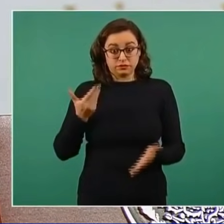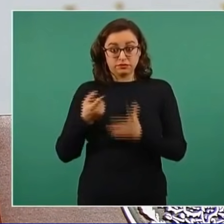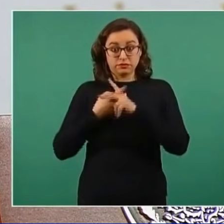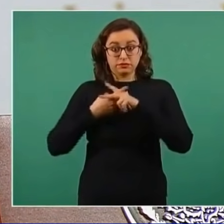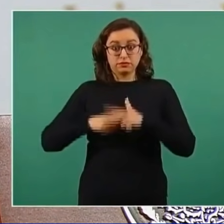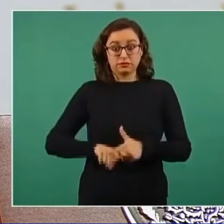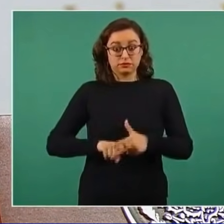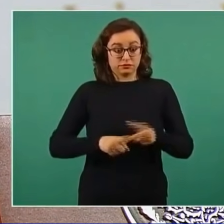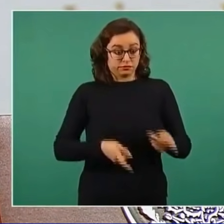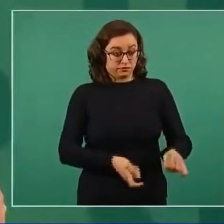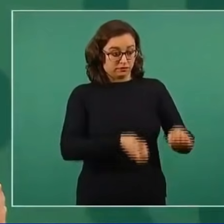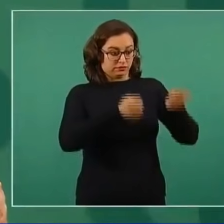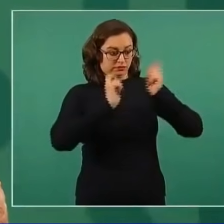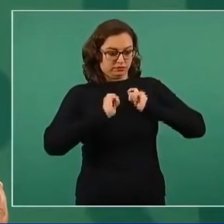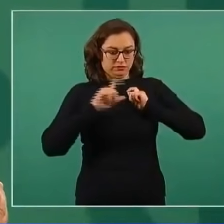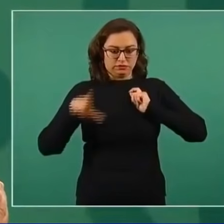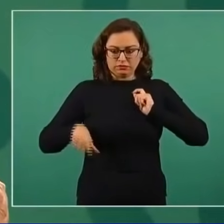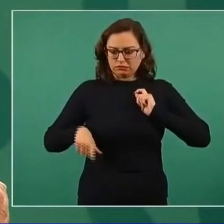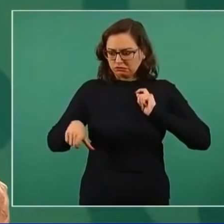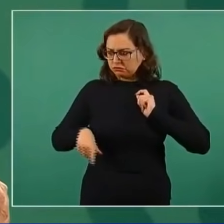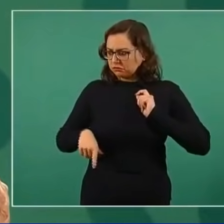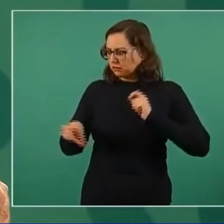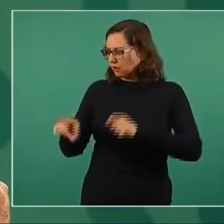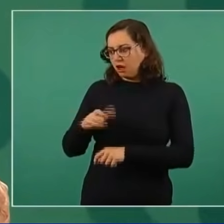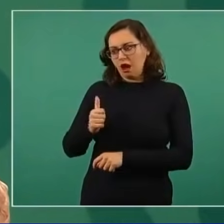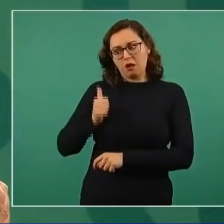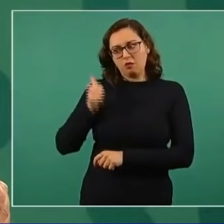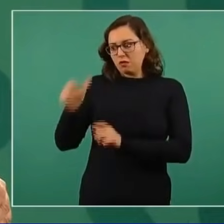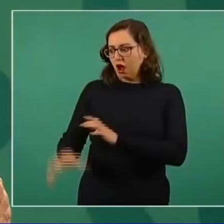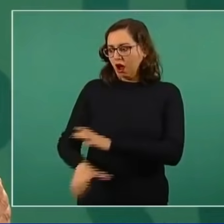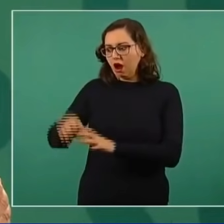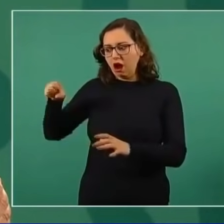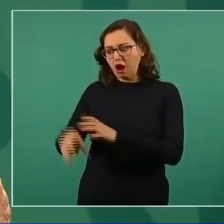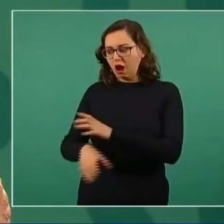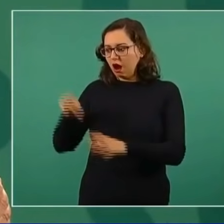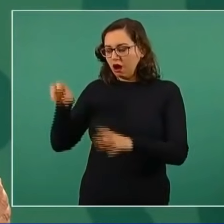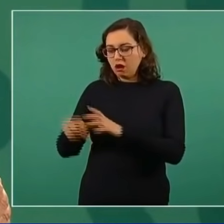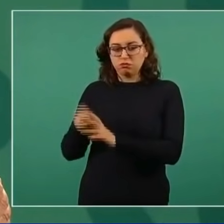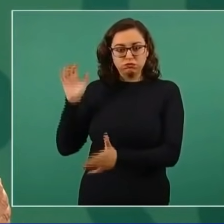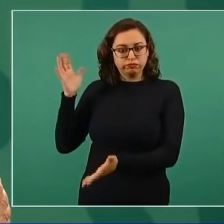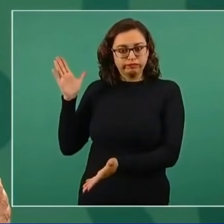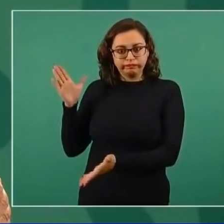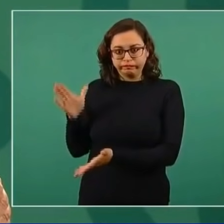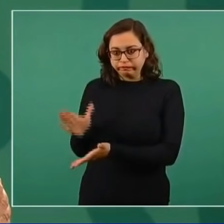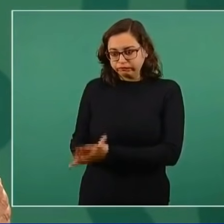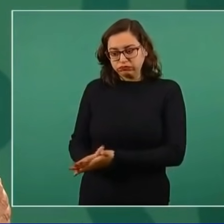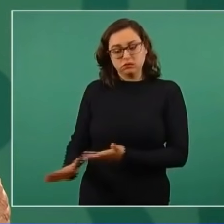porque es la herencia de las futuras generaciones.